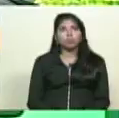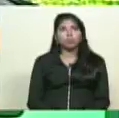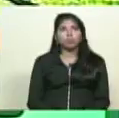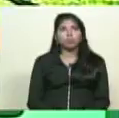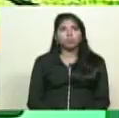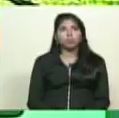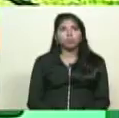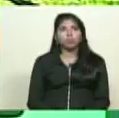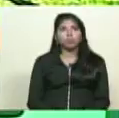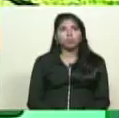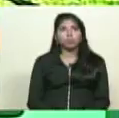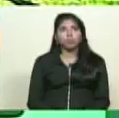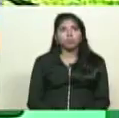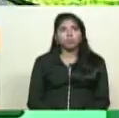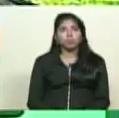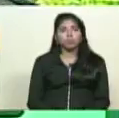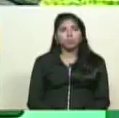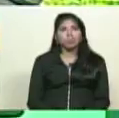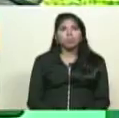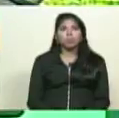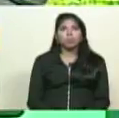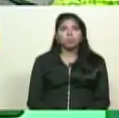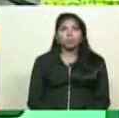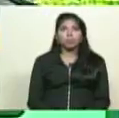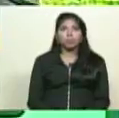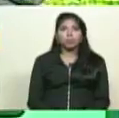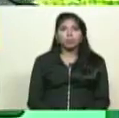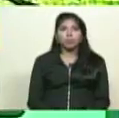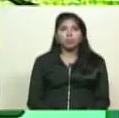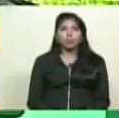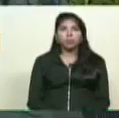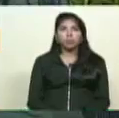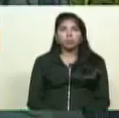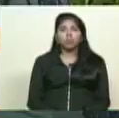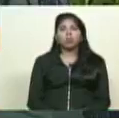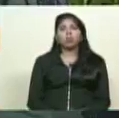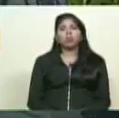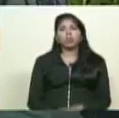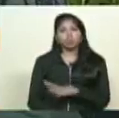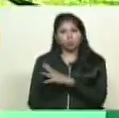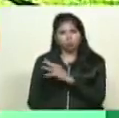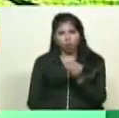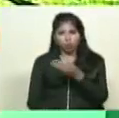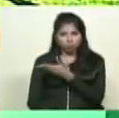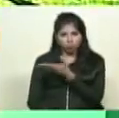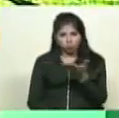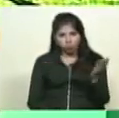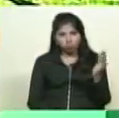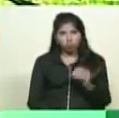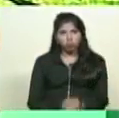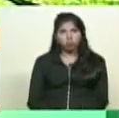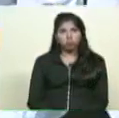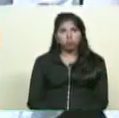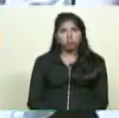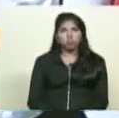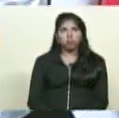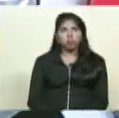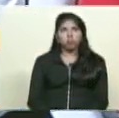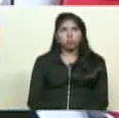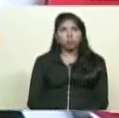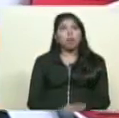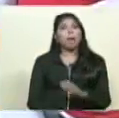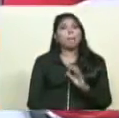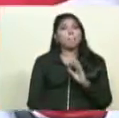compañero Vladimir Padrino, compañero Néstor Ovalles, compañeros constituyentes, compañeros dirigentes, que